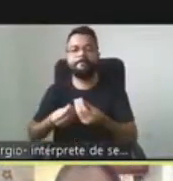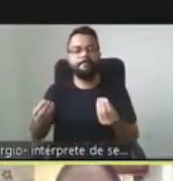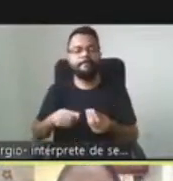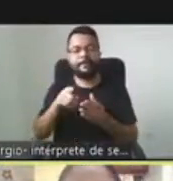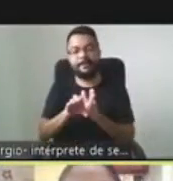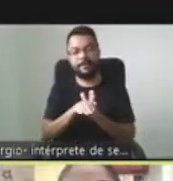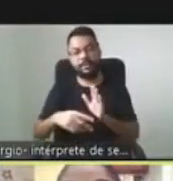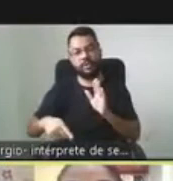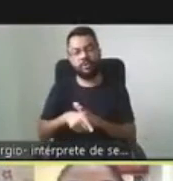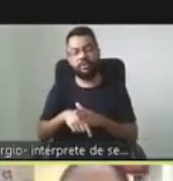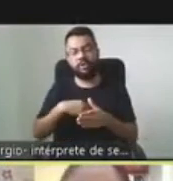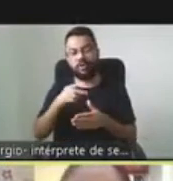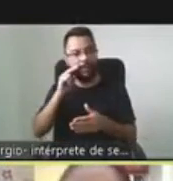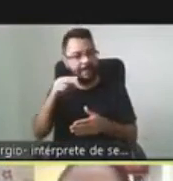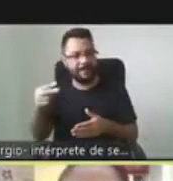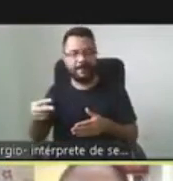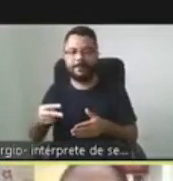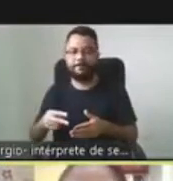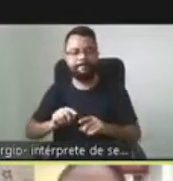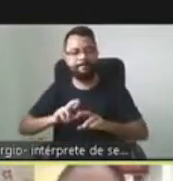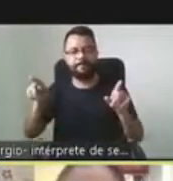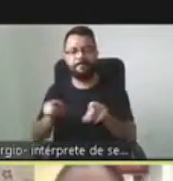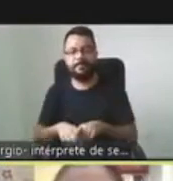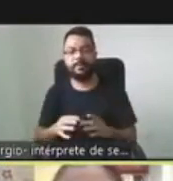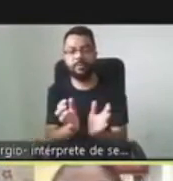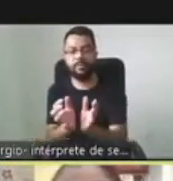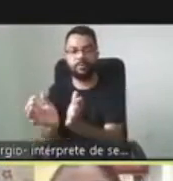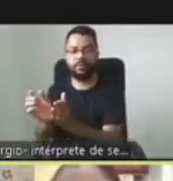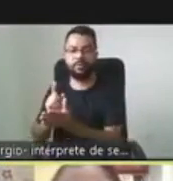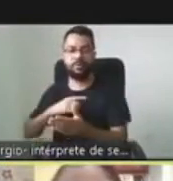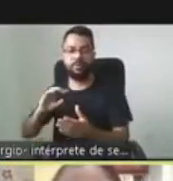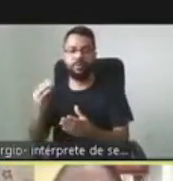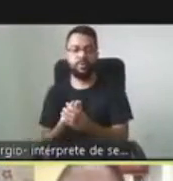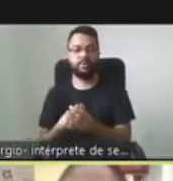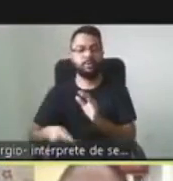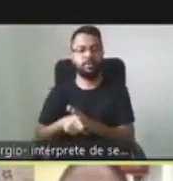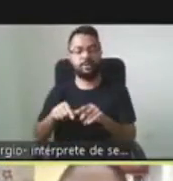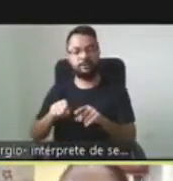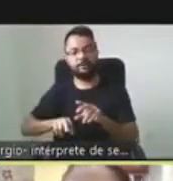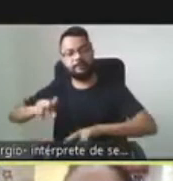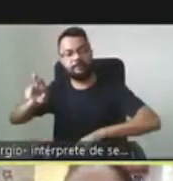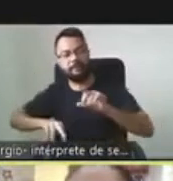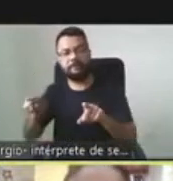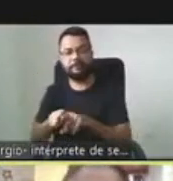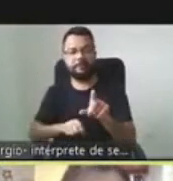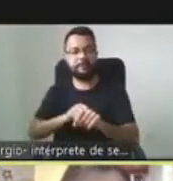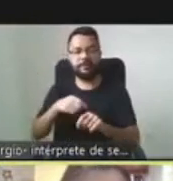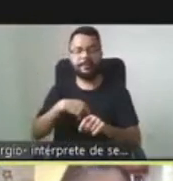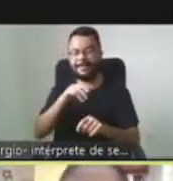paradigma amplíe el espectro, porque el grupo al que pertenecemos es muy diverso y heterogéneo, con alta tasa de